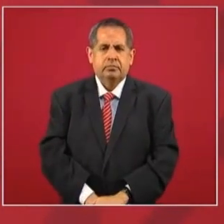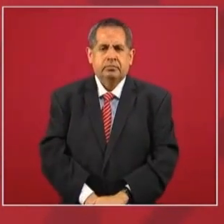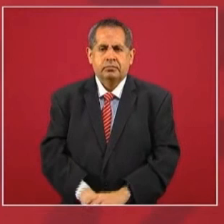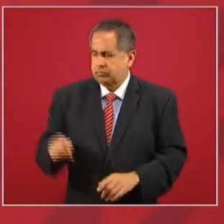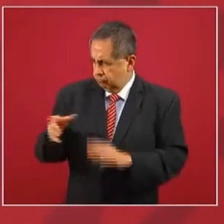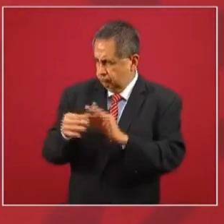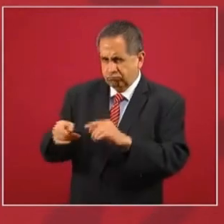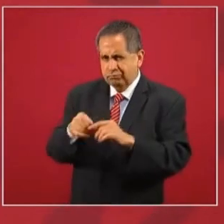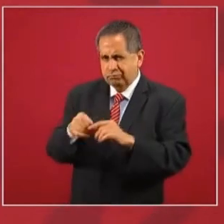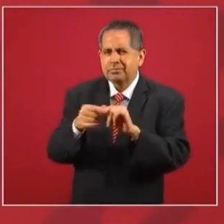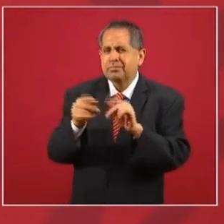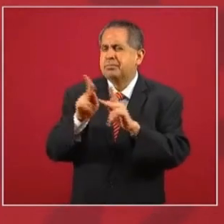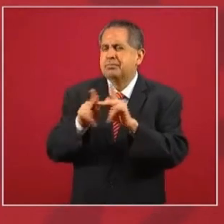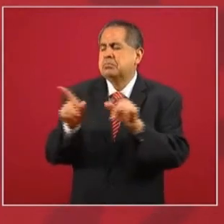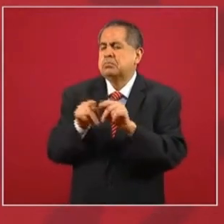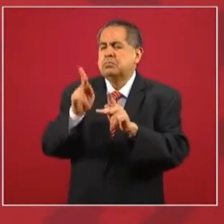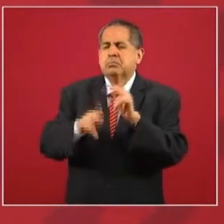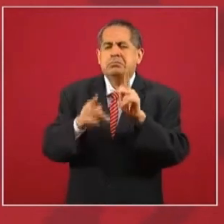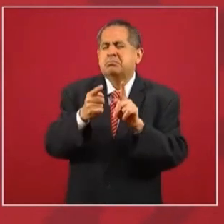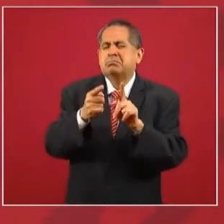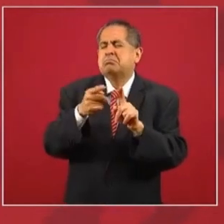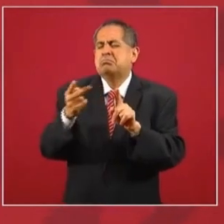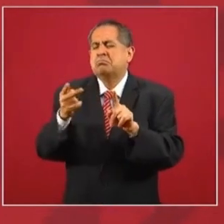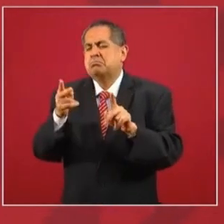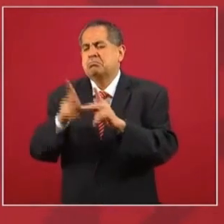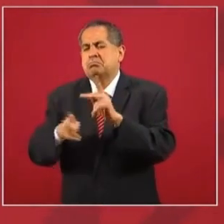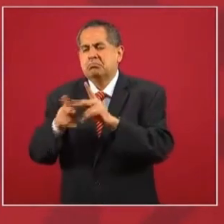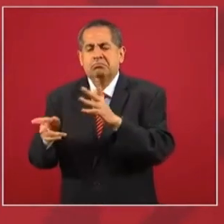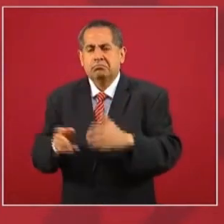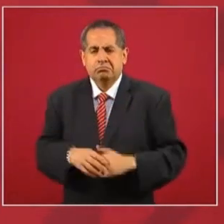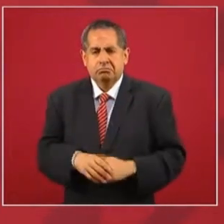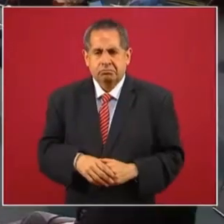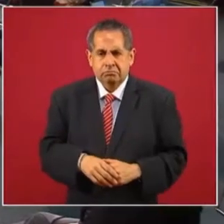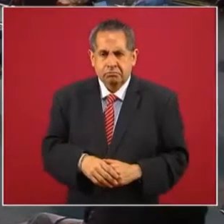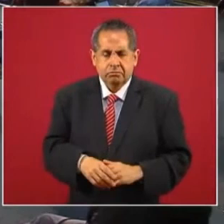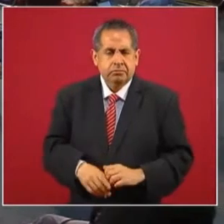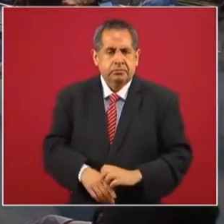busquen ese, es un fragmento o dos, ¿sí?